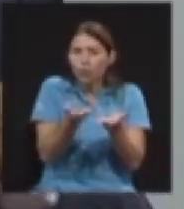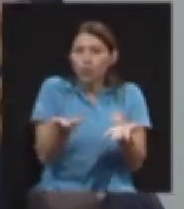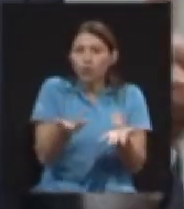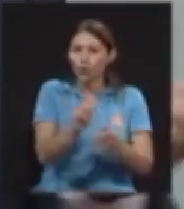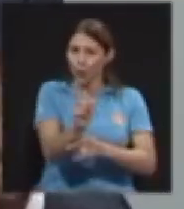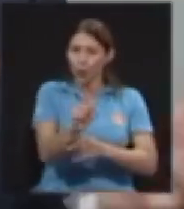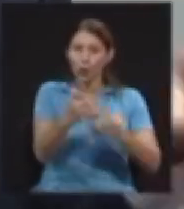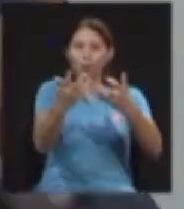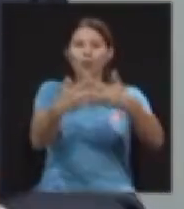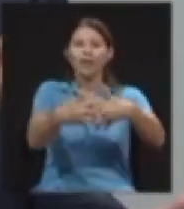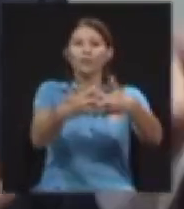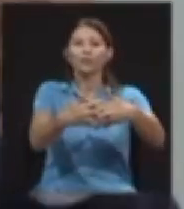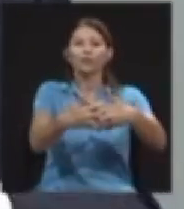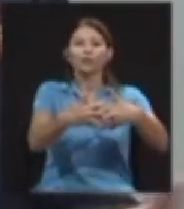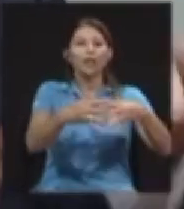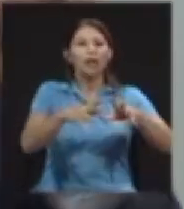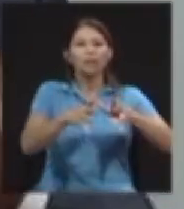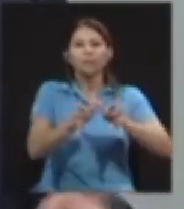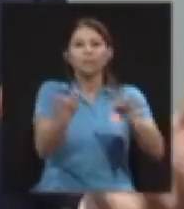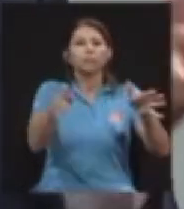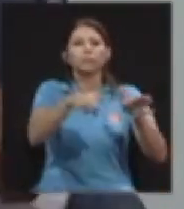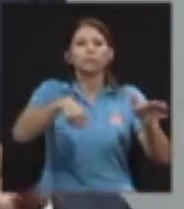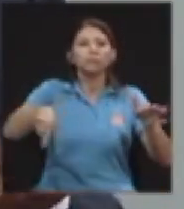se comportan las empresas que están